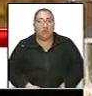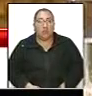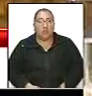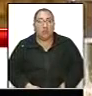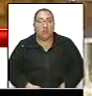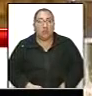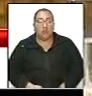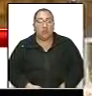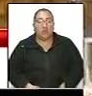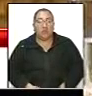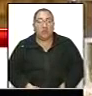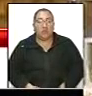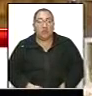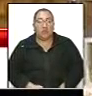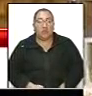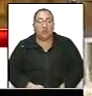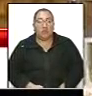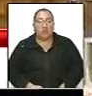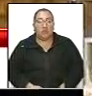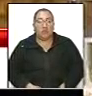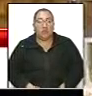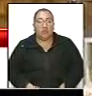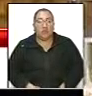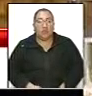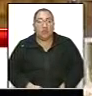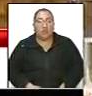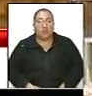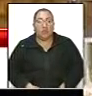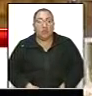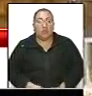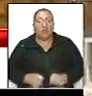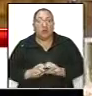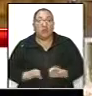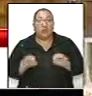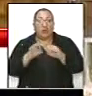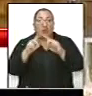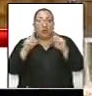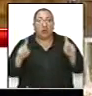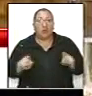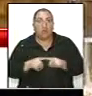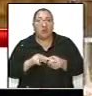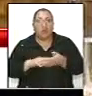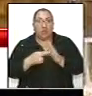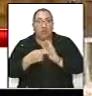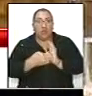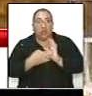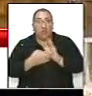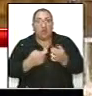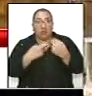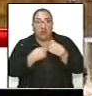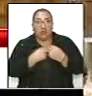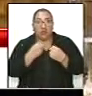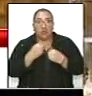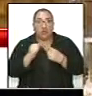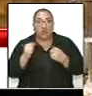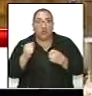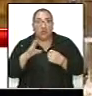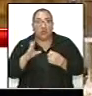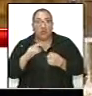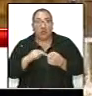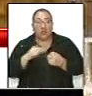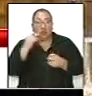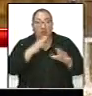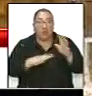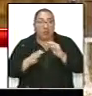Este cuadrito también es un cuadro sustantivo y que representa también lo que decía al inicio, cómo el sistema se está moviendo hacia